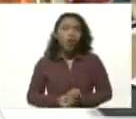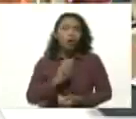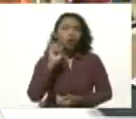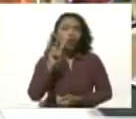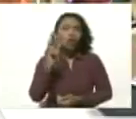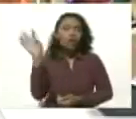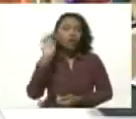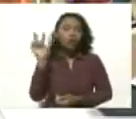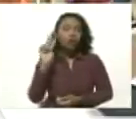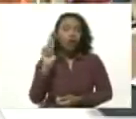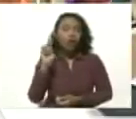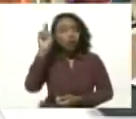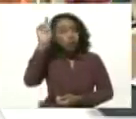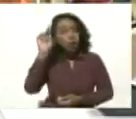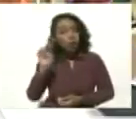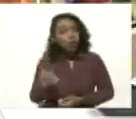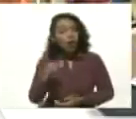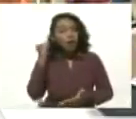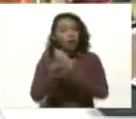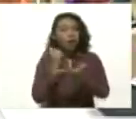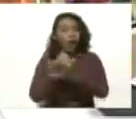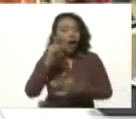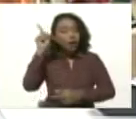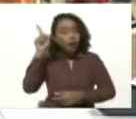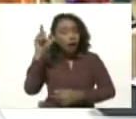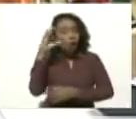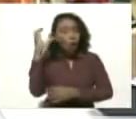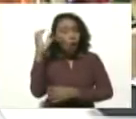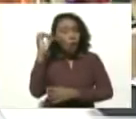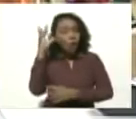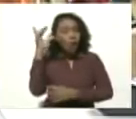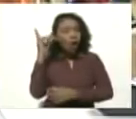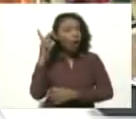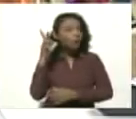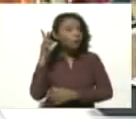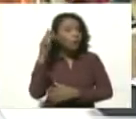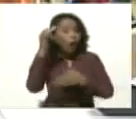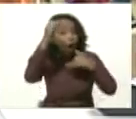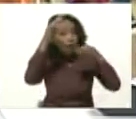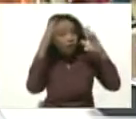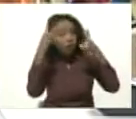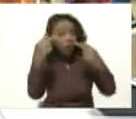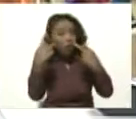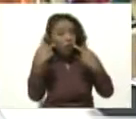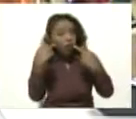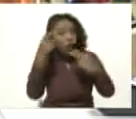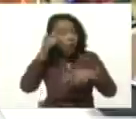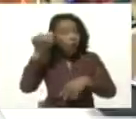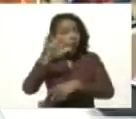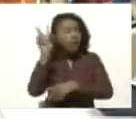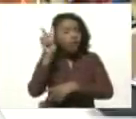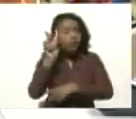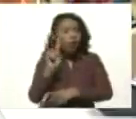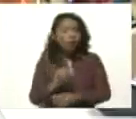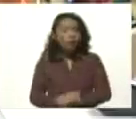2 venezolanos por día son asesinados en Colombia. Oído al pueblo de Venezuela, oído.